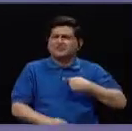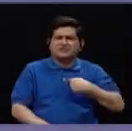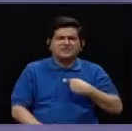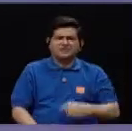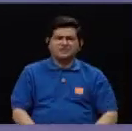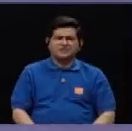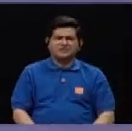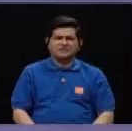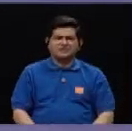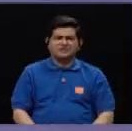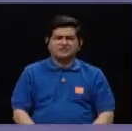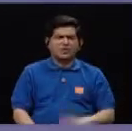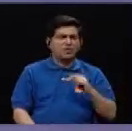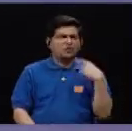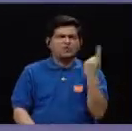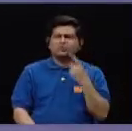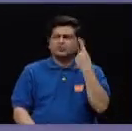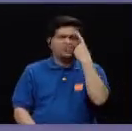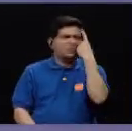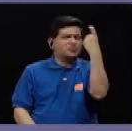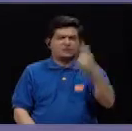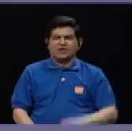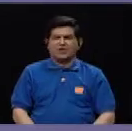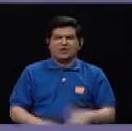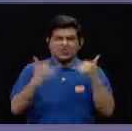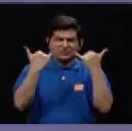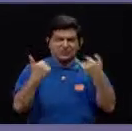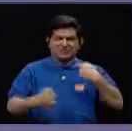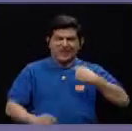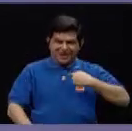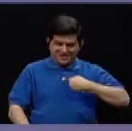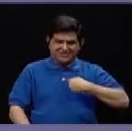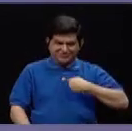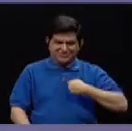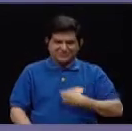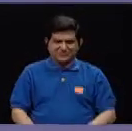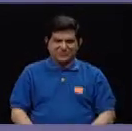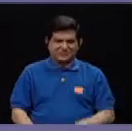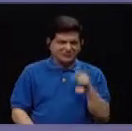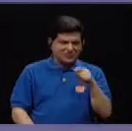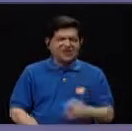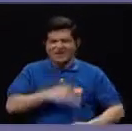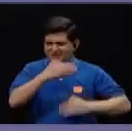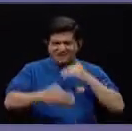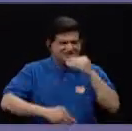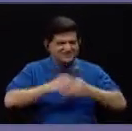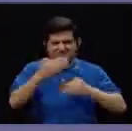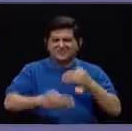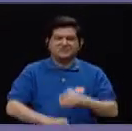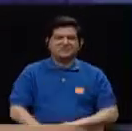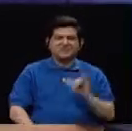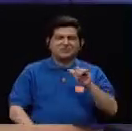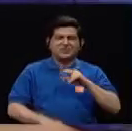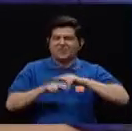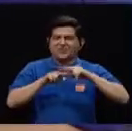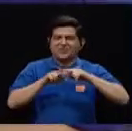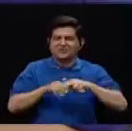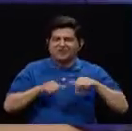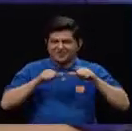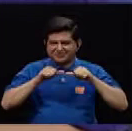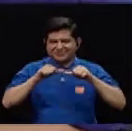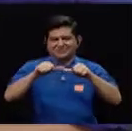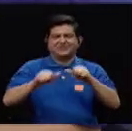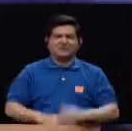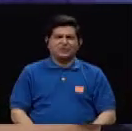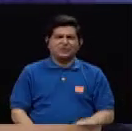Entonces, más allá de ser solo un sueño, es algo en lo que ya yo venía en ese tren. ¿Y a dónde estudiaste o a dónde